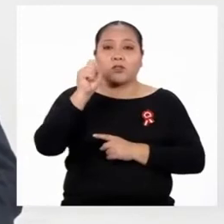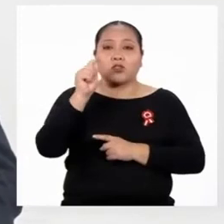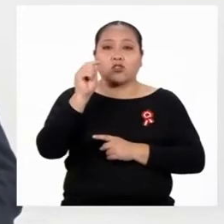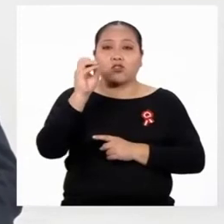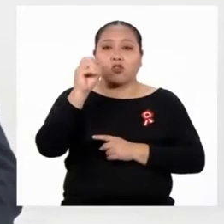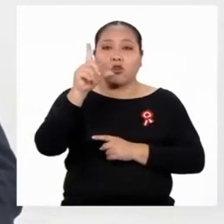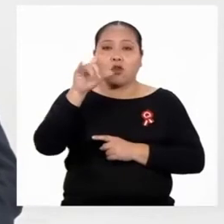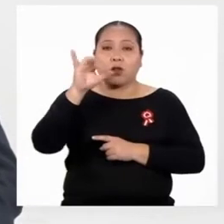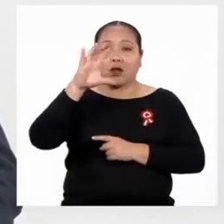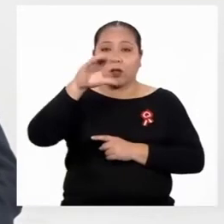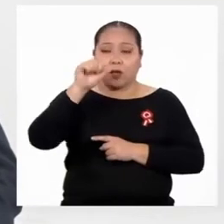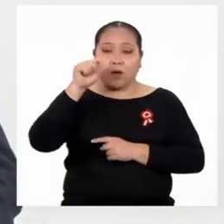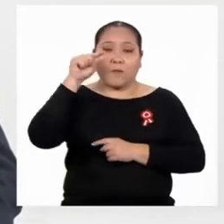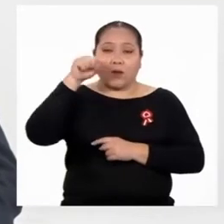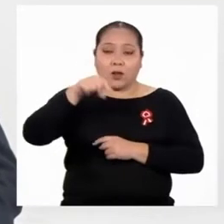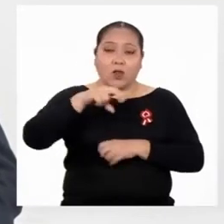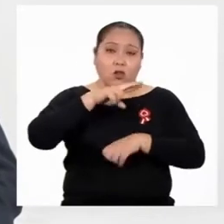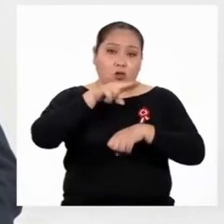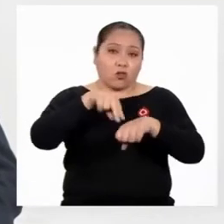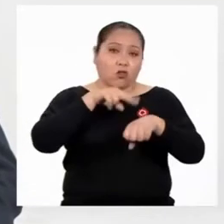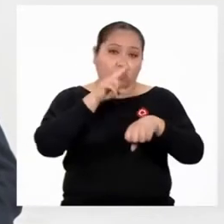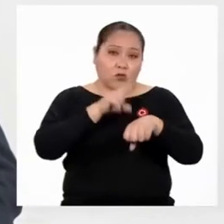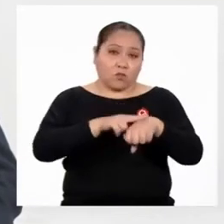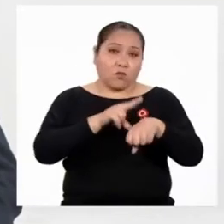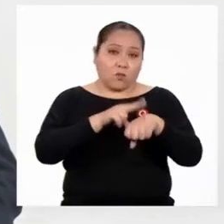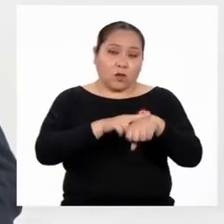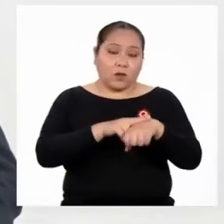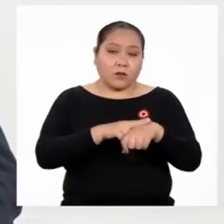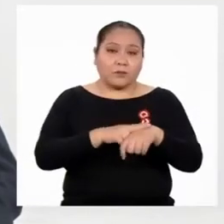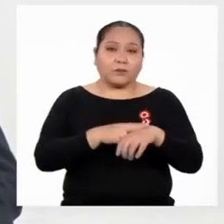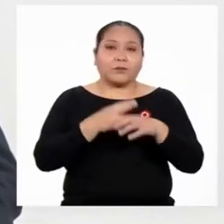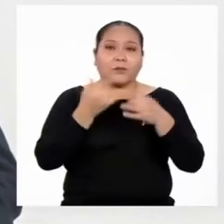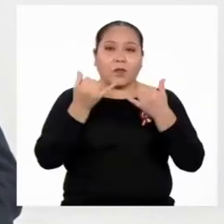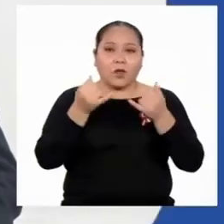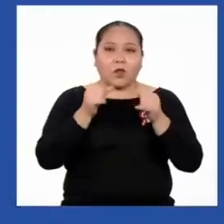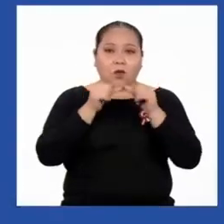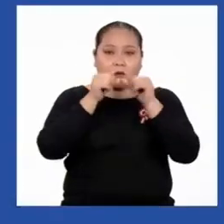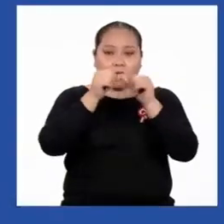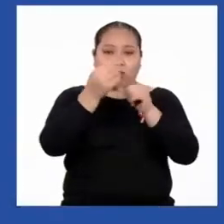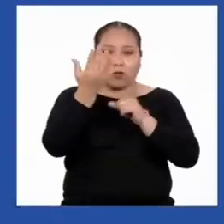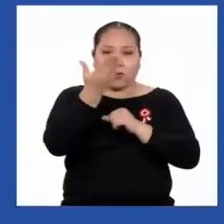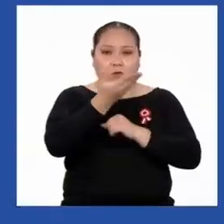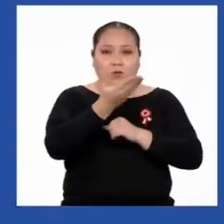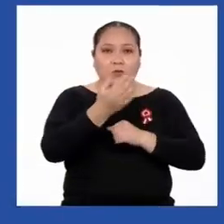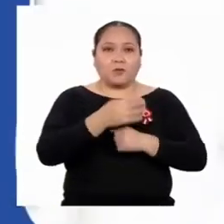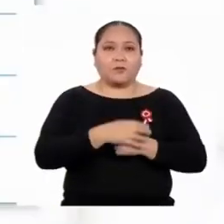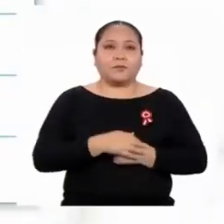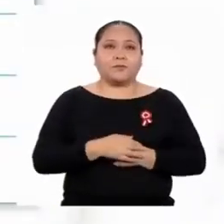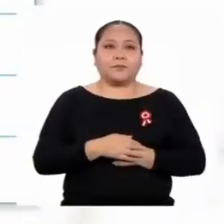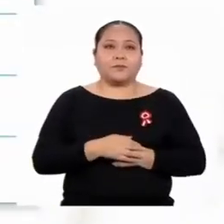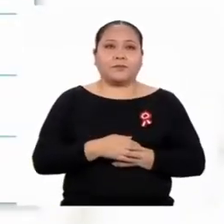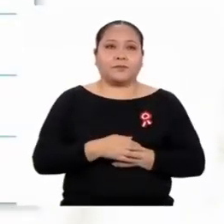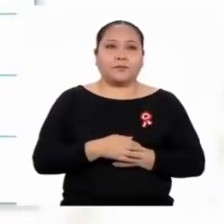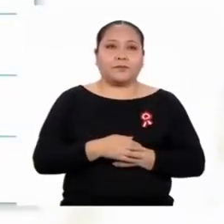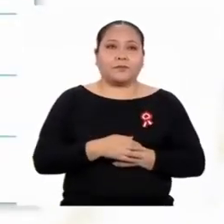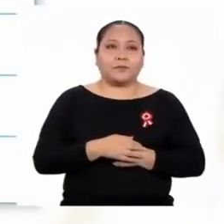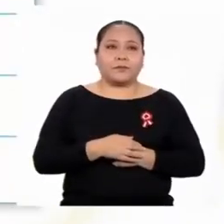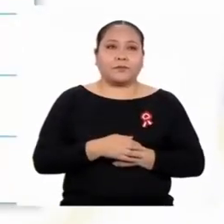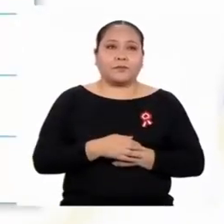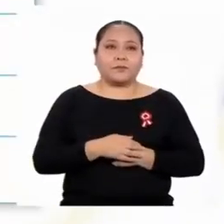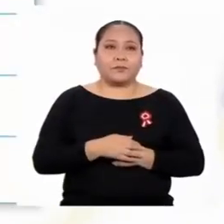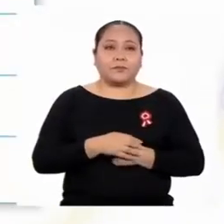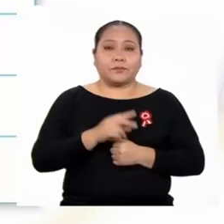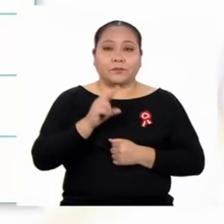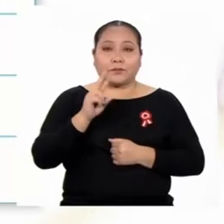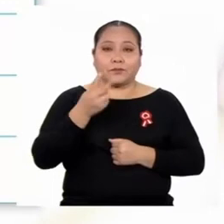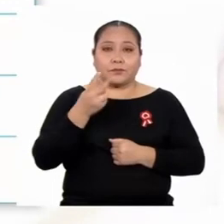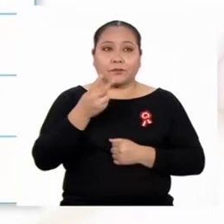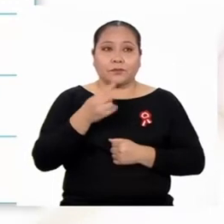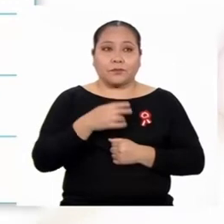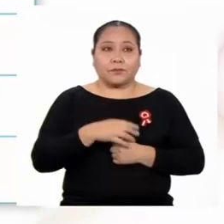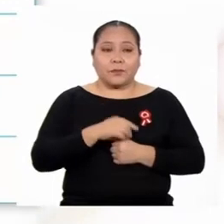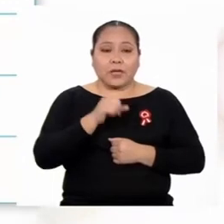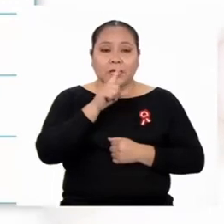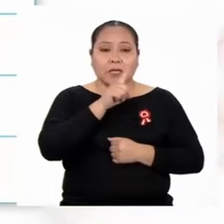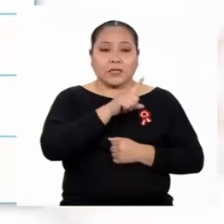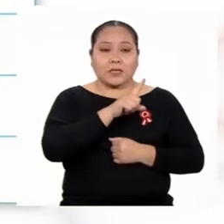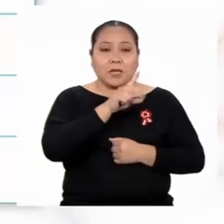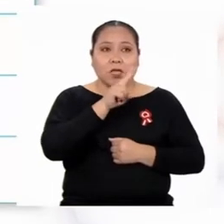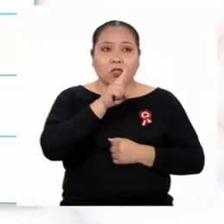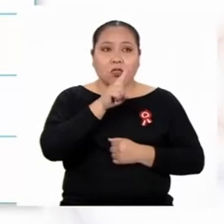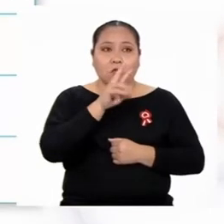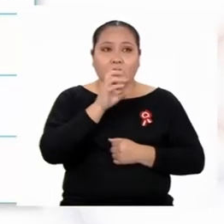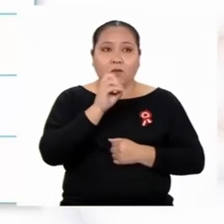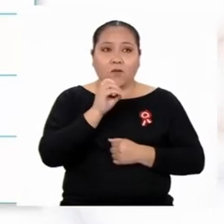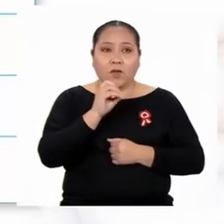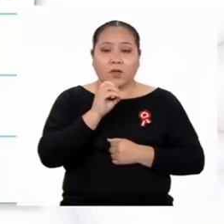normal. Ahora sí, continúa, Yaremis. En el segundo es desde